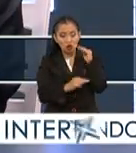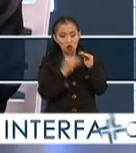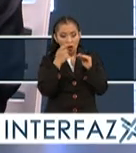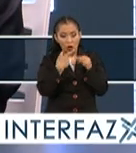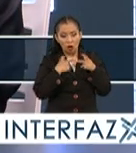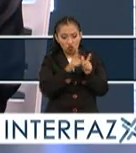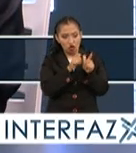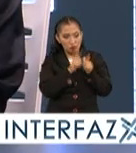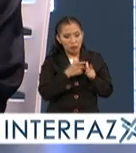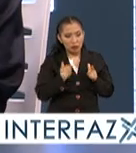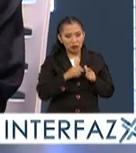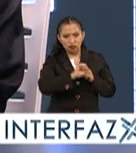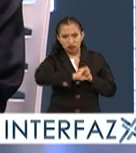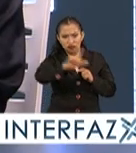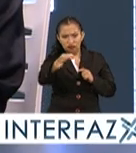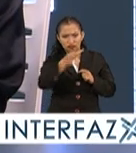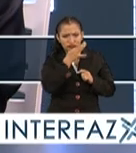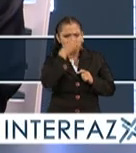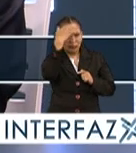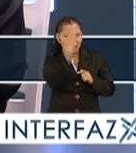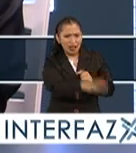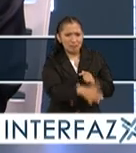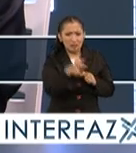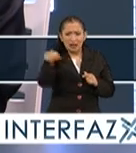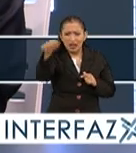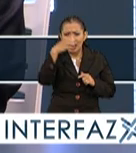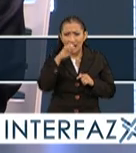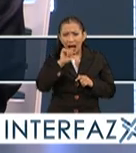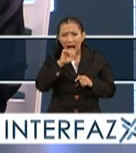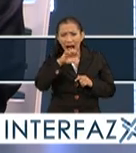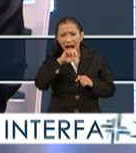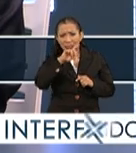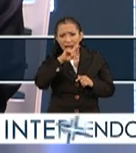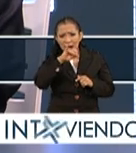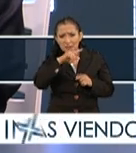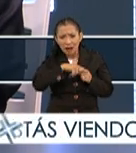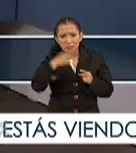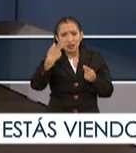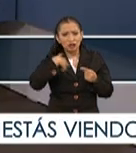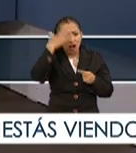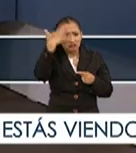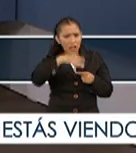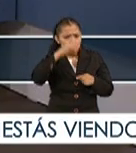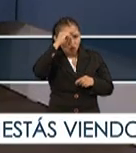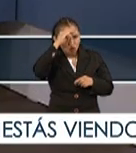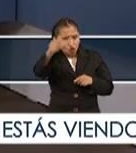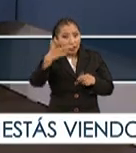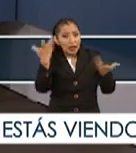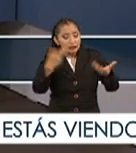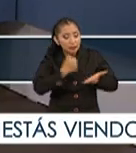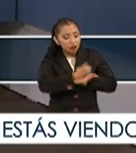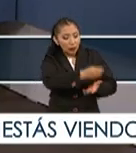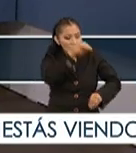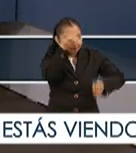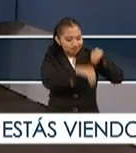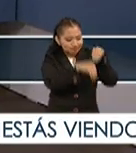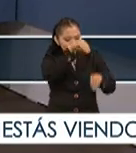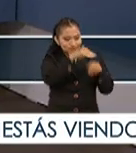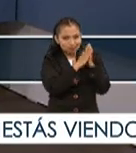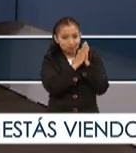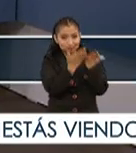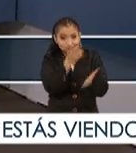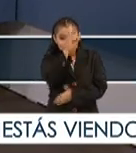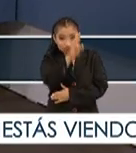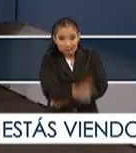grupo de gente, de expertos, de academias, de estudiosos que colaboraron en la realización de estos libros que